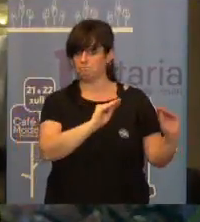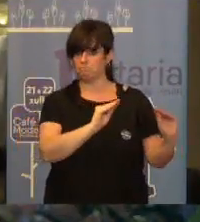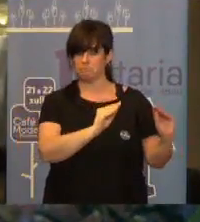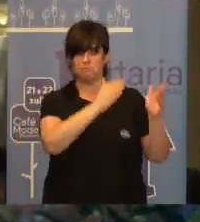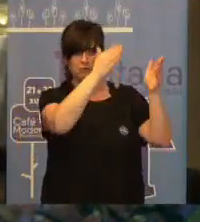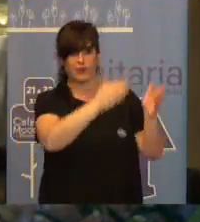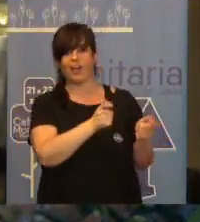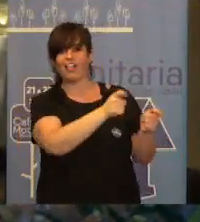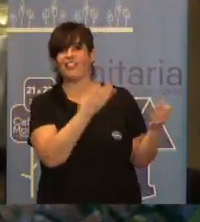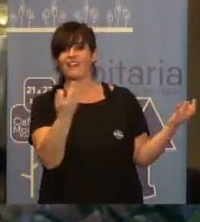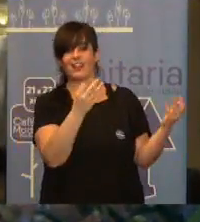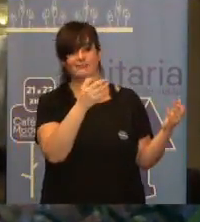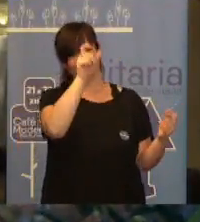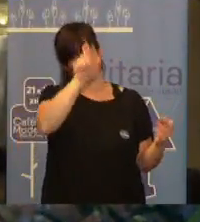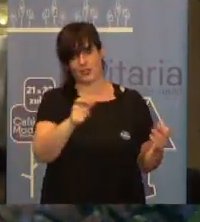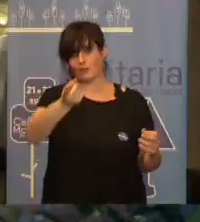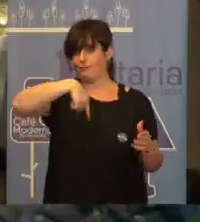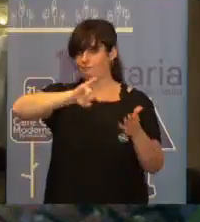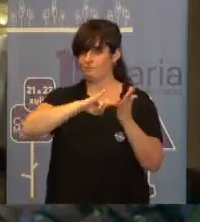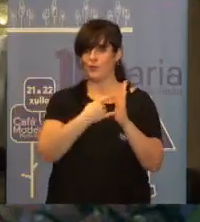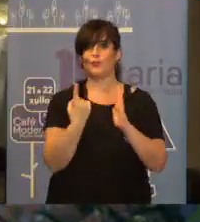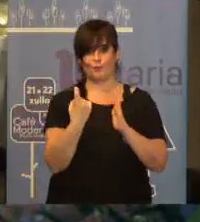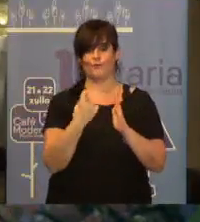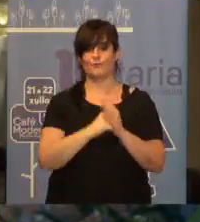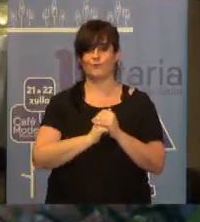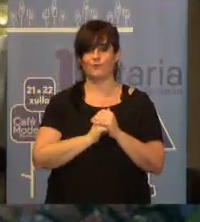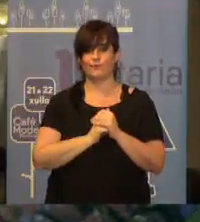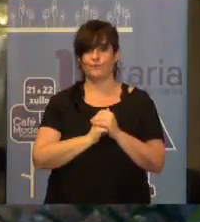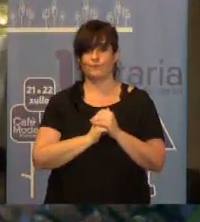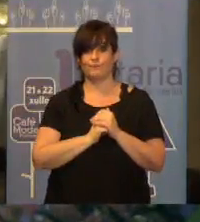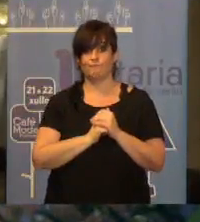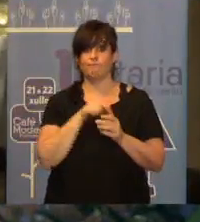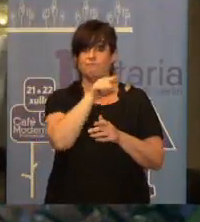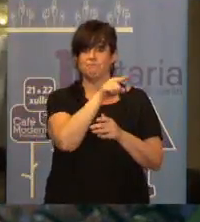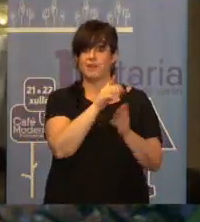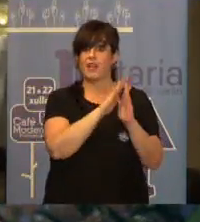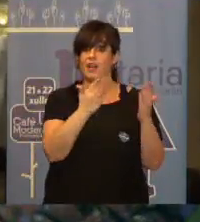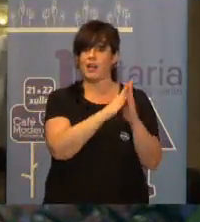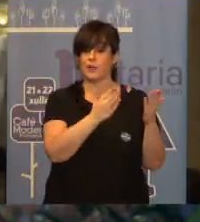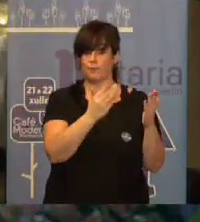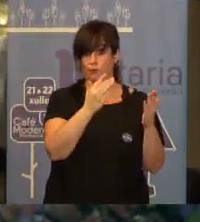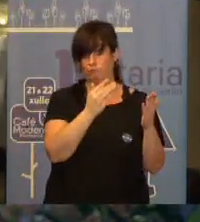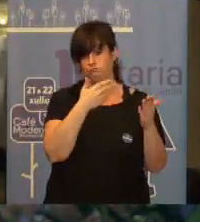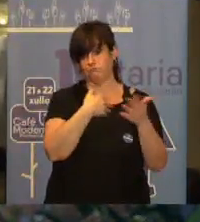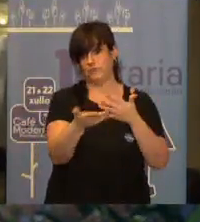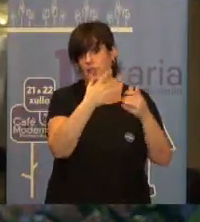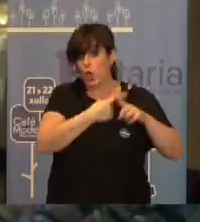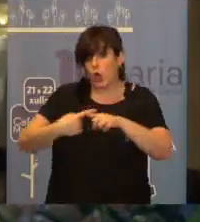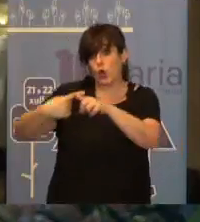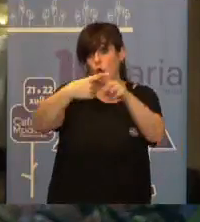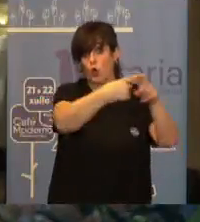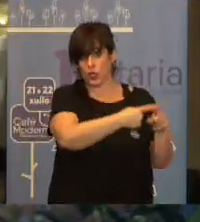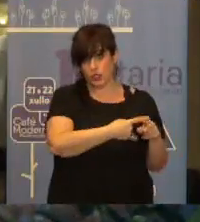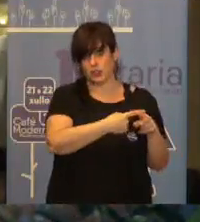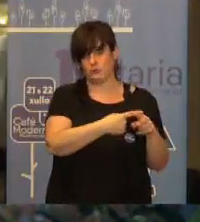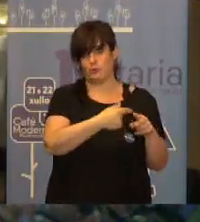persona indispensable no noso proxecto. Coordinou o libro colectivo Repensar a Democracia, que eu tiven